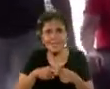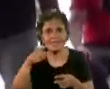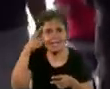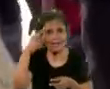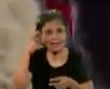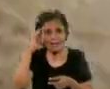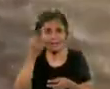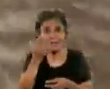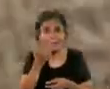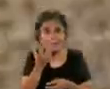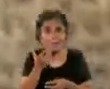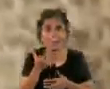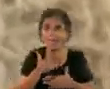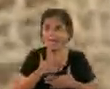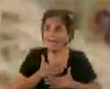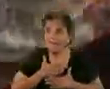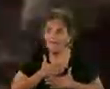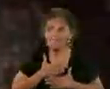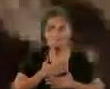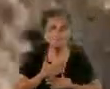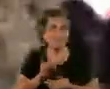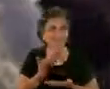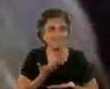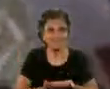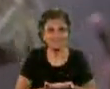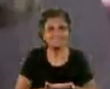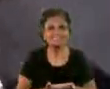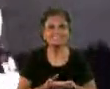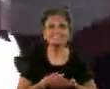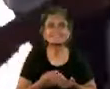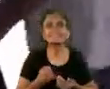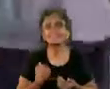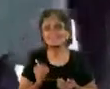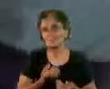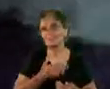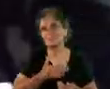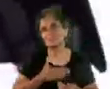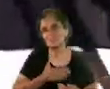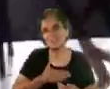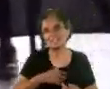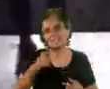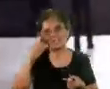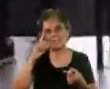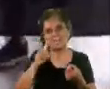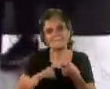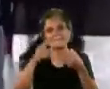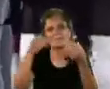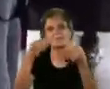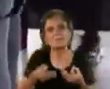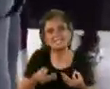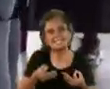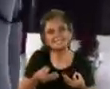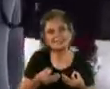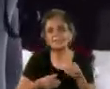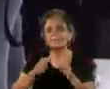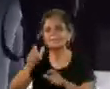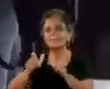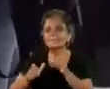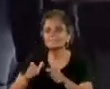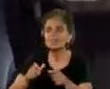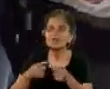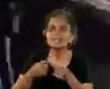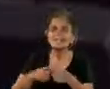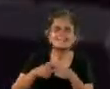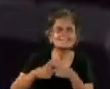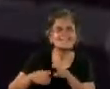perdiendo. Así que nos vamos de acá muy contentos con la meta cumplida de haber despertado la curiosidad por esta